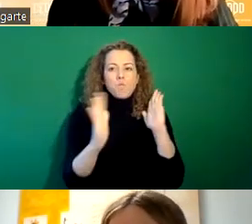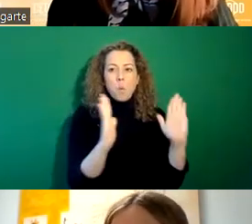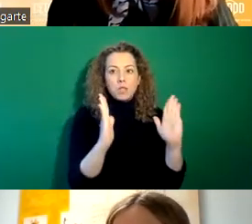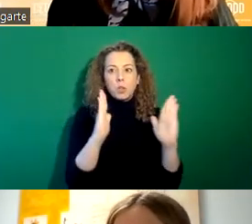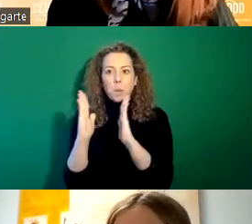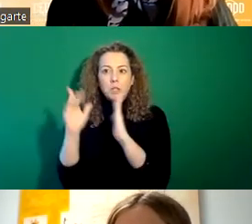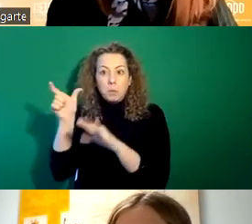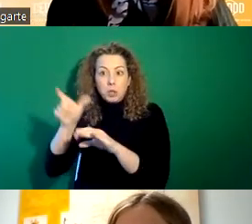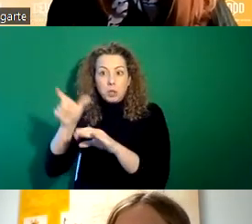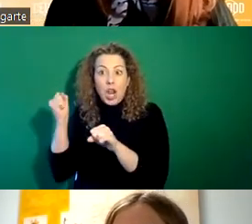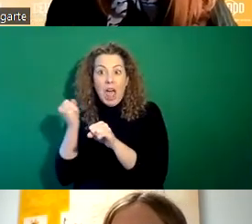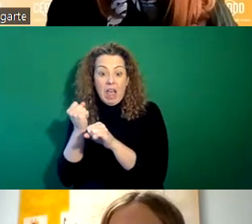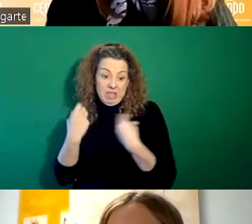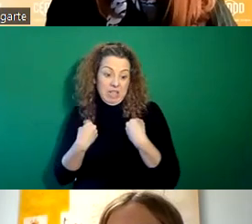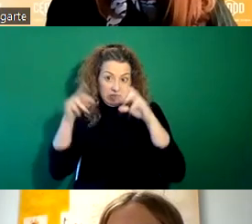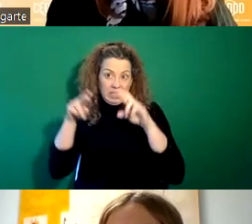los residentes.